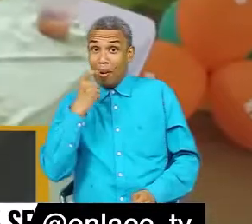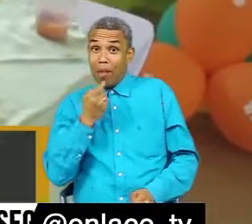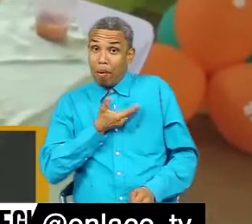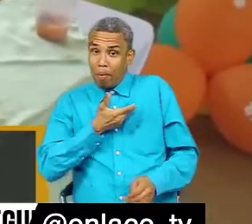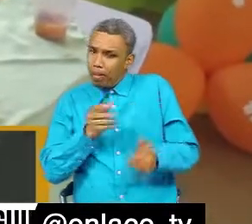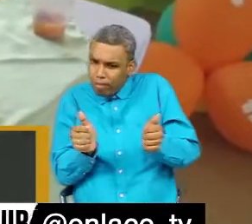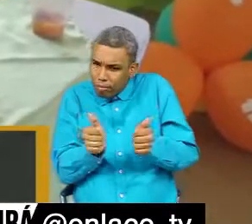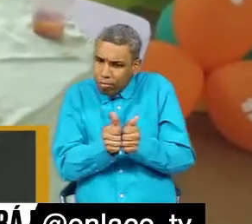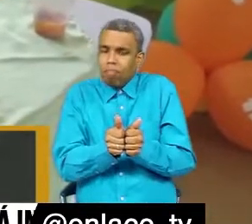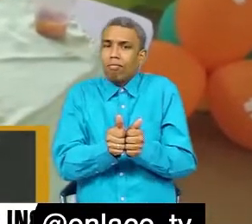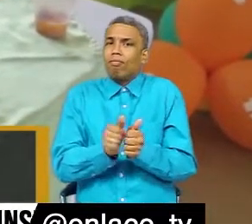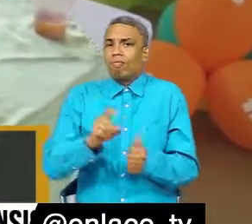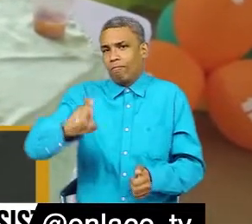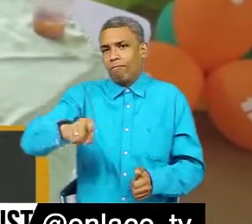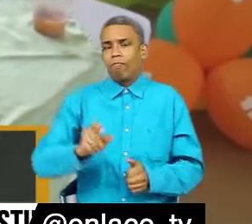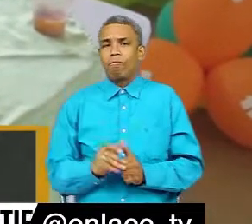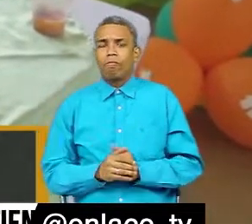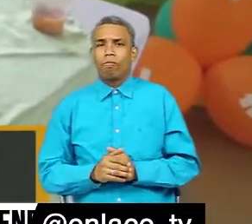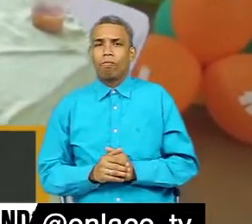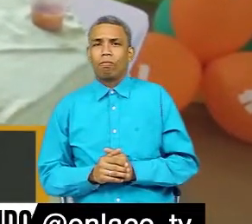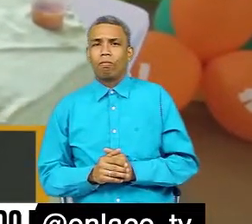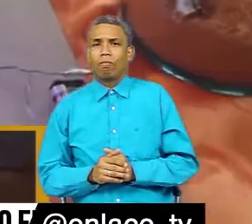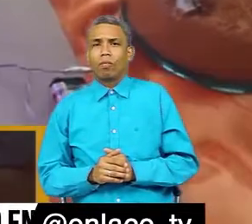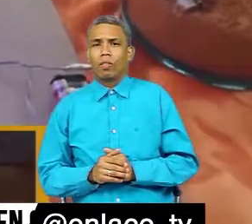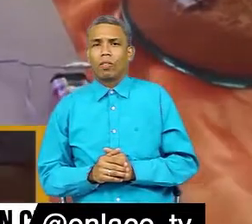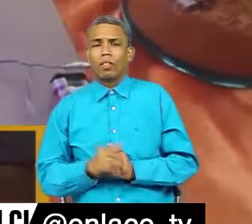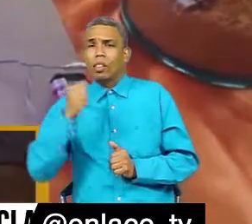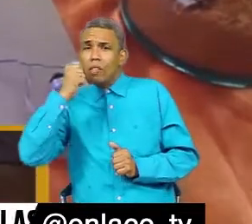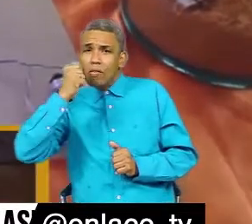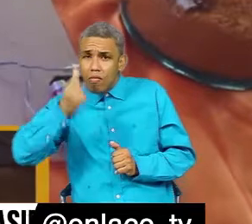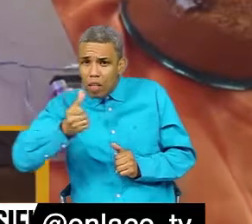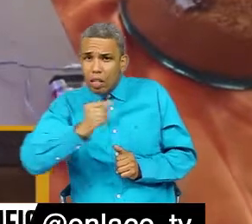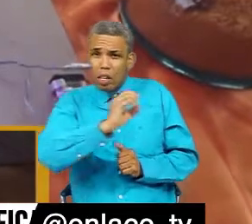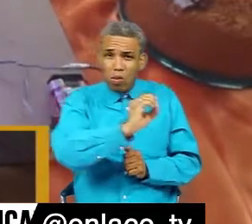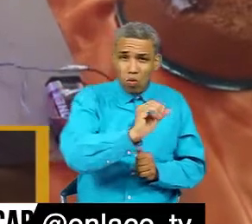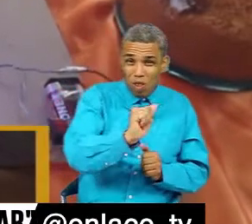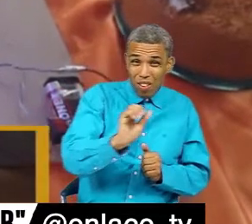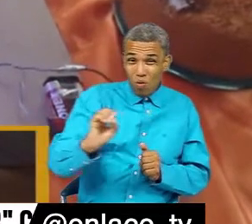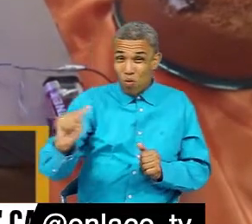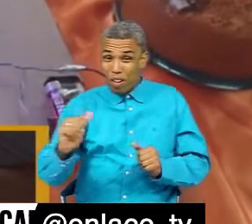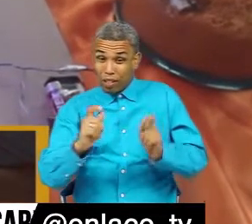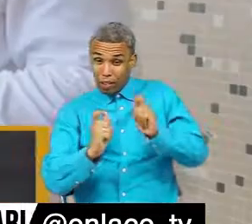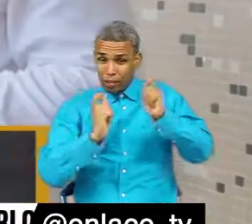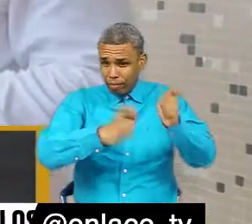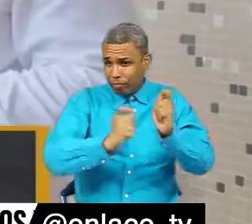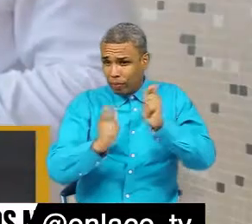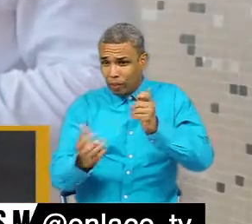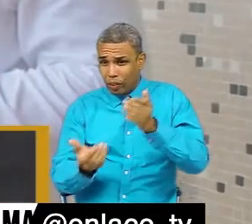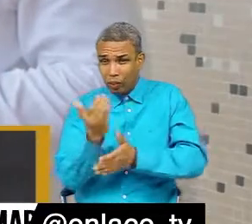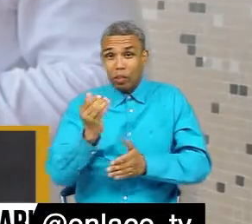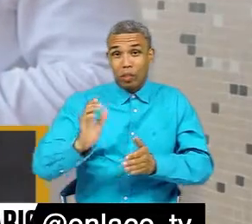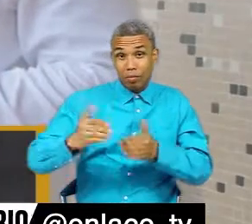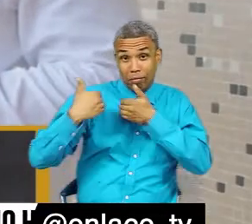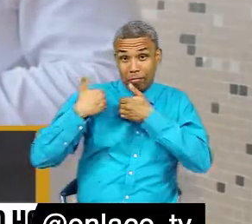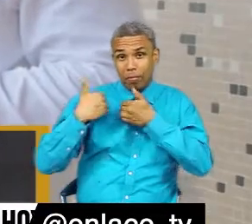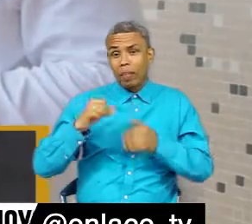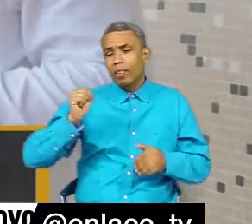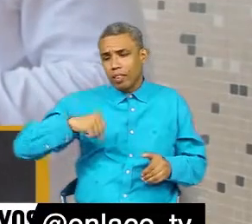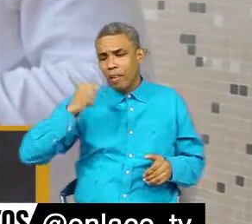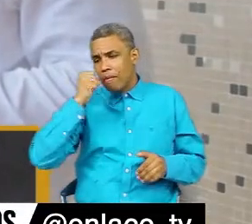damos a nuestros hijos. Aprovecho para preguntarle, señor alcalde, posesión de los nuevos funcionarios, ¿cuándo? Sí, mañana 8 de la mañana estaremos ya